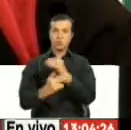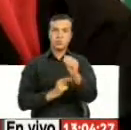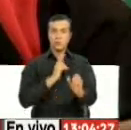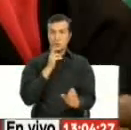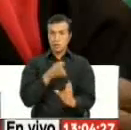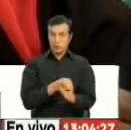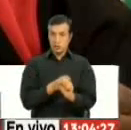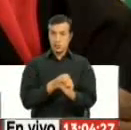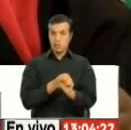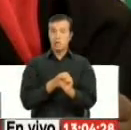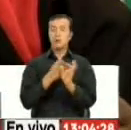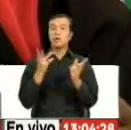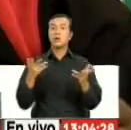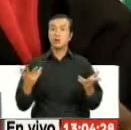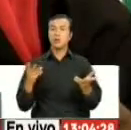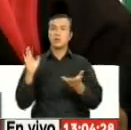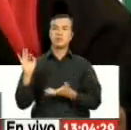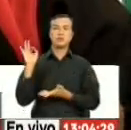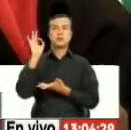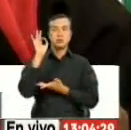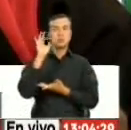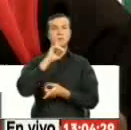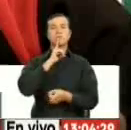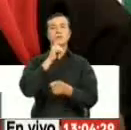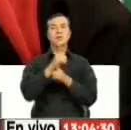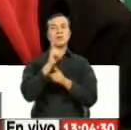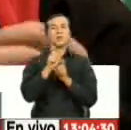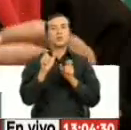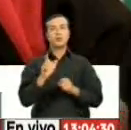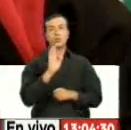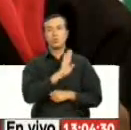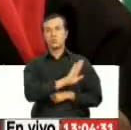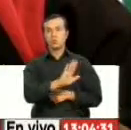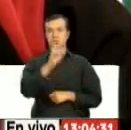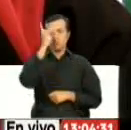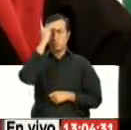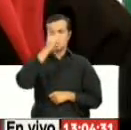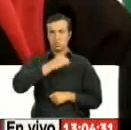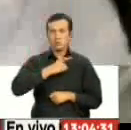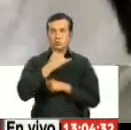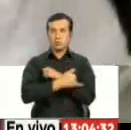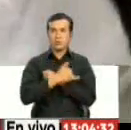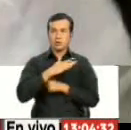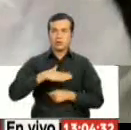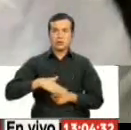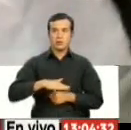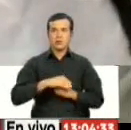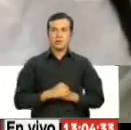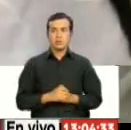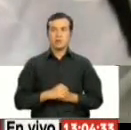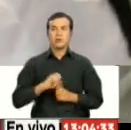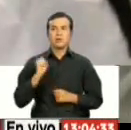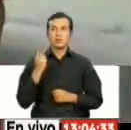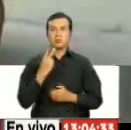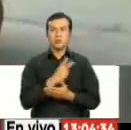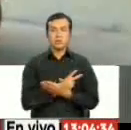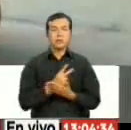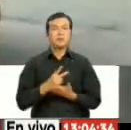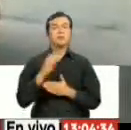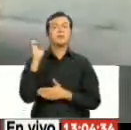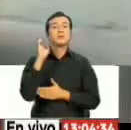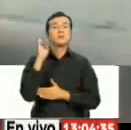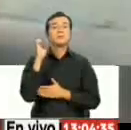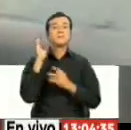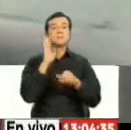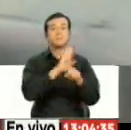es de parte de la representación como actores de las decisiones de un país mientras que la segunda semana de enero se abrirá la